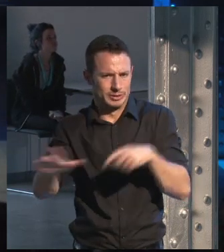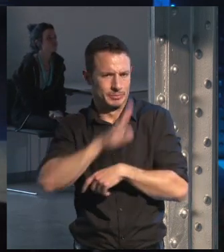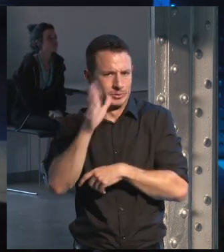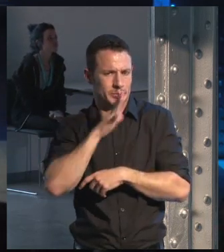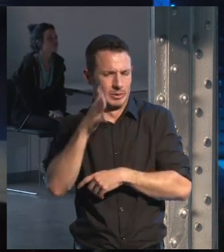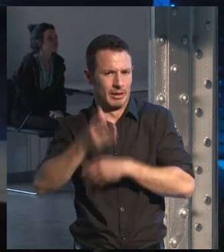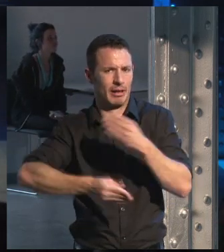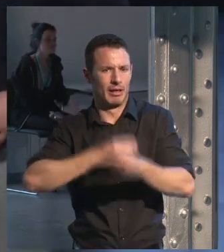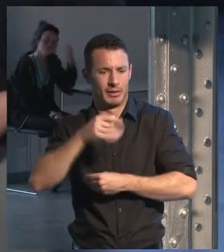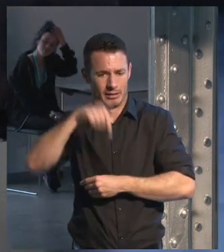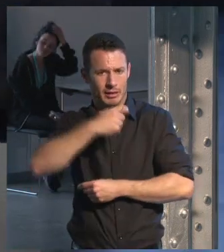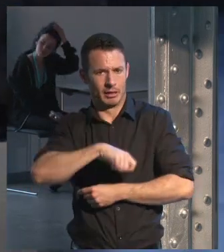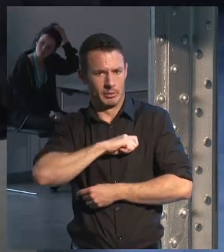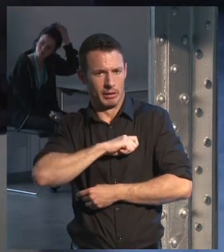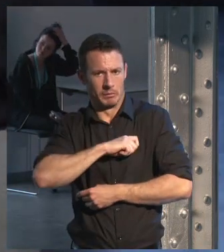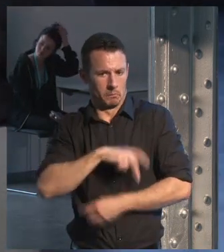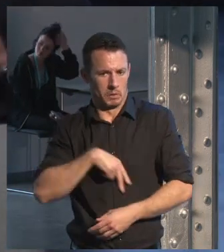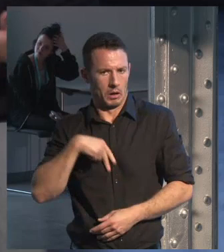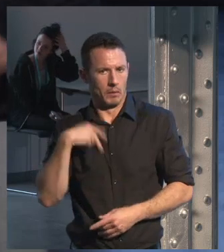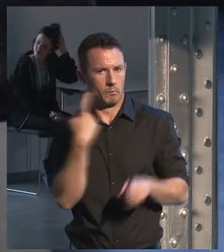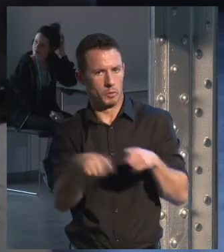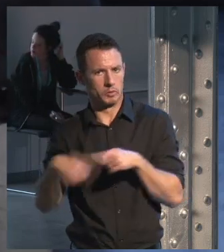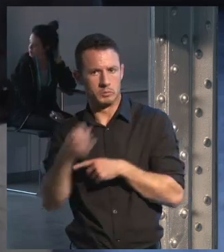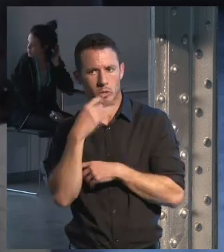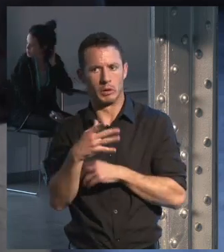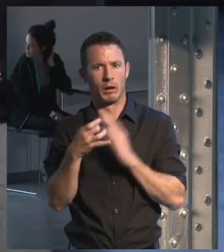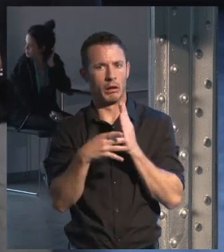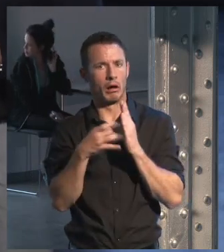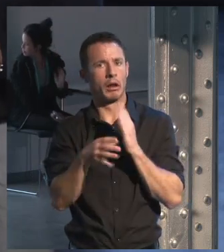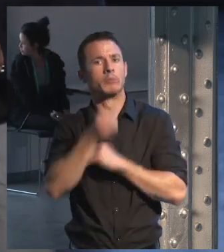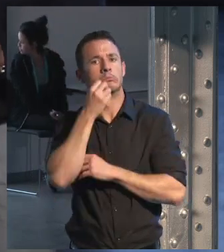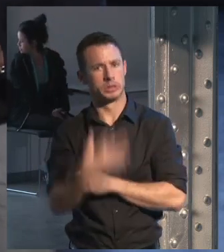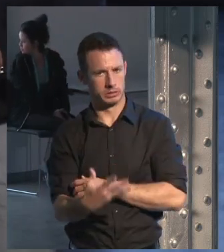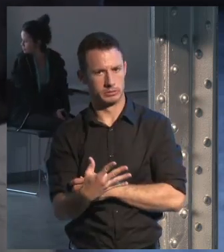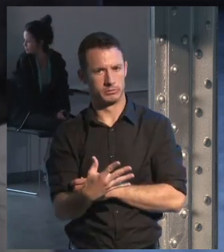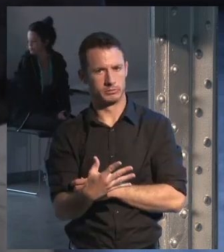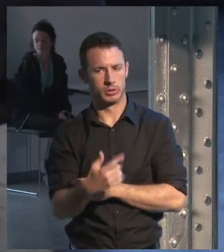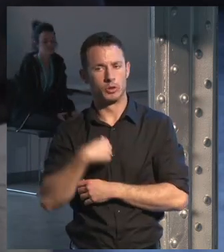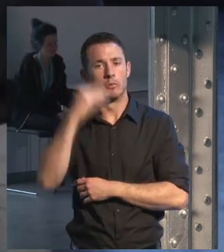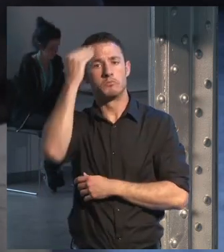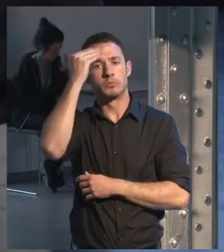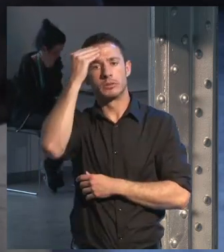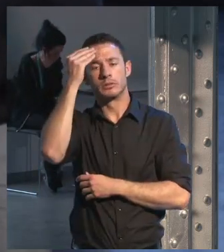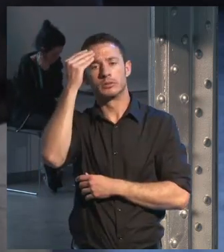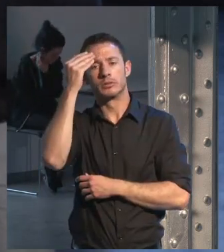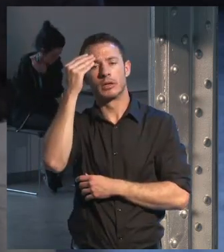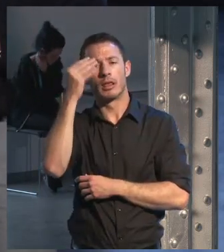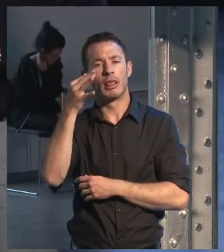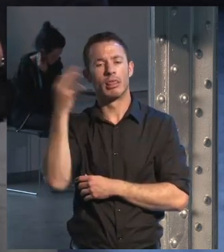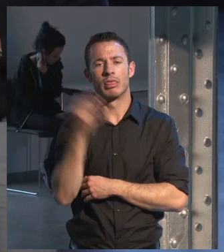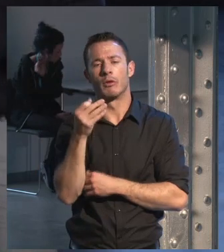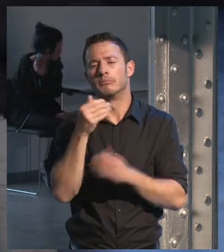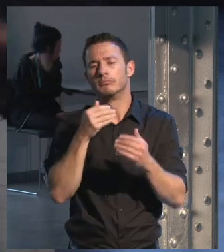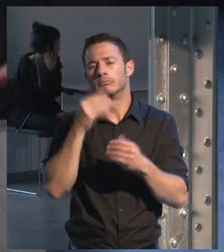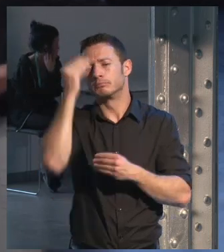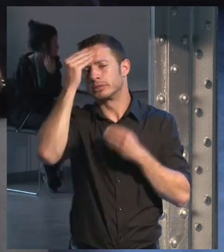que en general además en este país están haciendo las cosas muy bien, con una calidad bastante, bastante buena. Yo creo que lo que hay que pensar es que